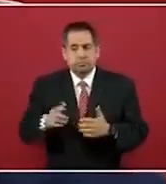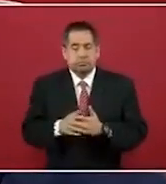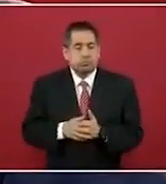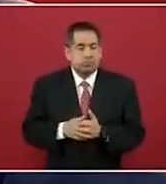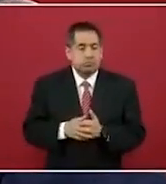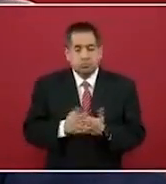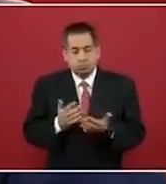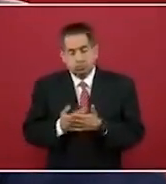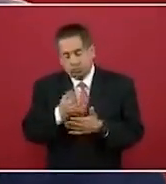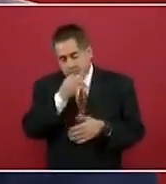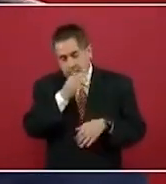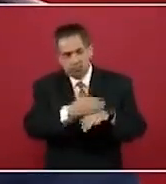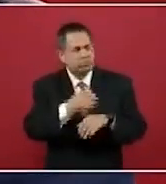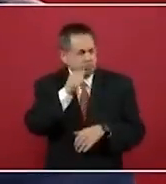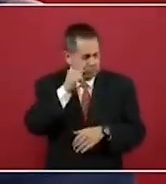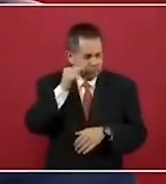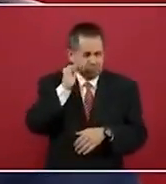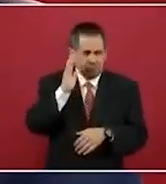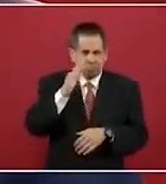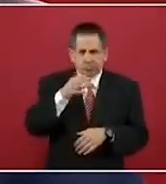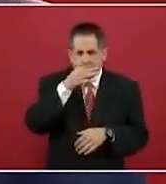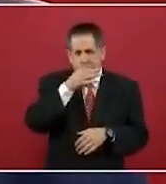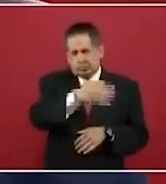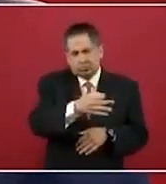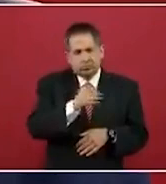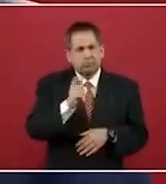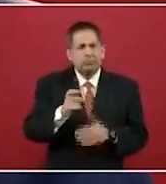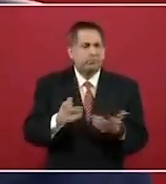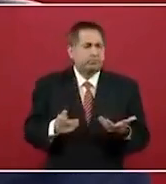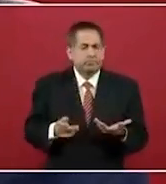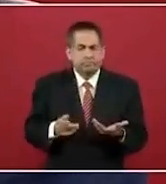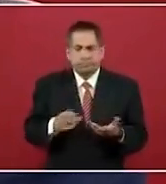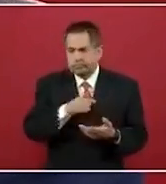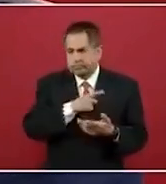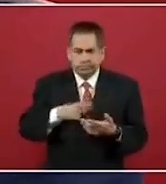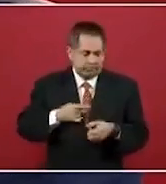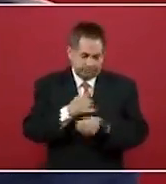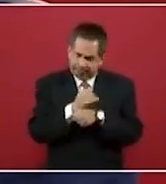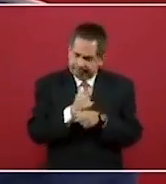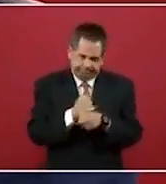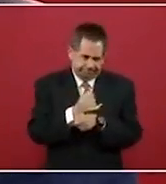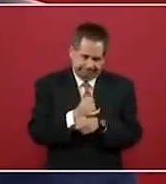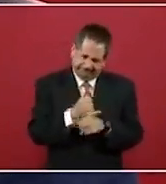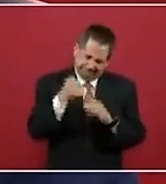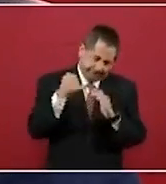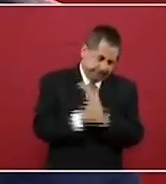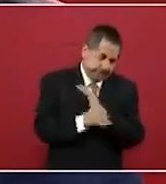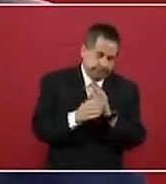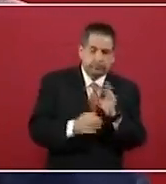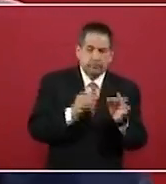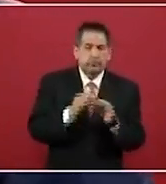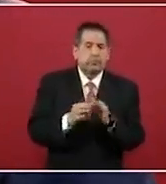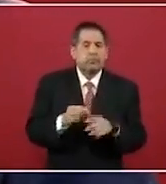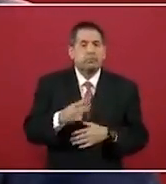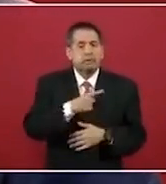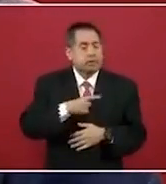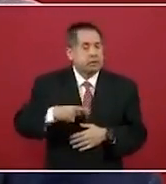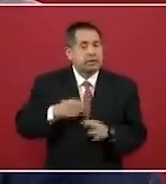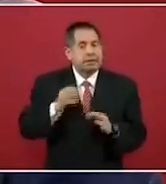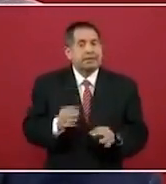hemos expresado desde ayer que se tiene que hacer la investigación, se tiene que